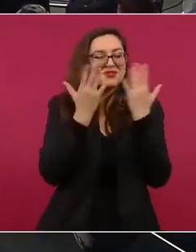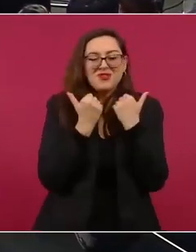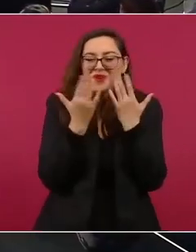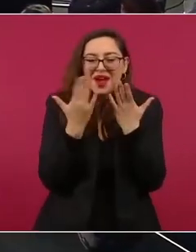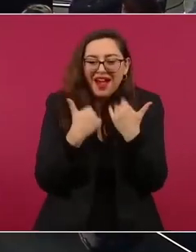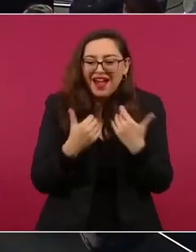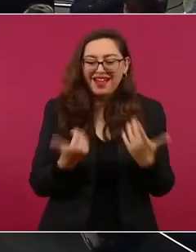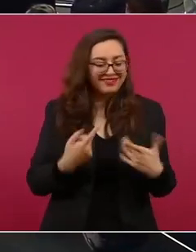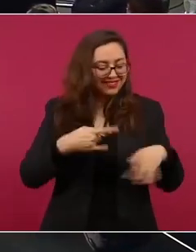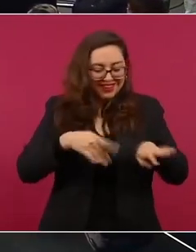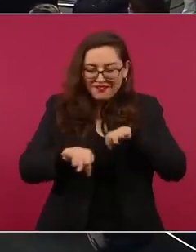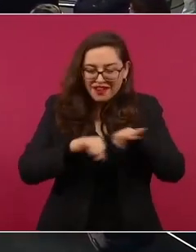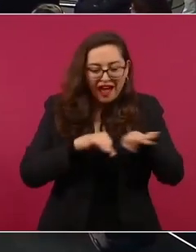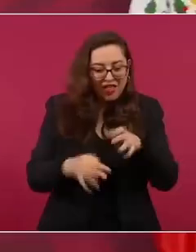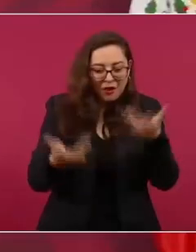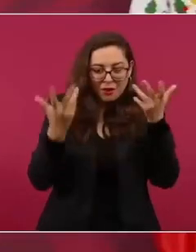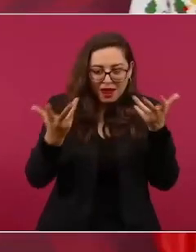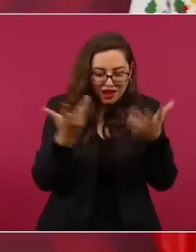flujo migratorio.